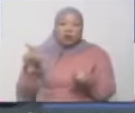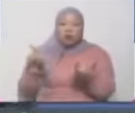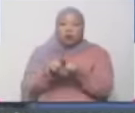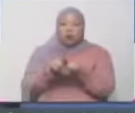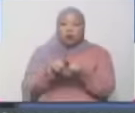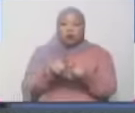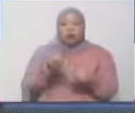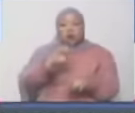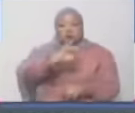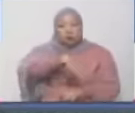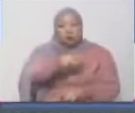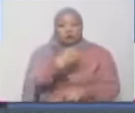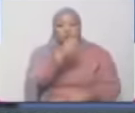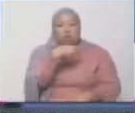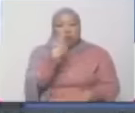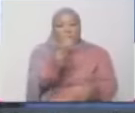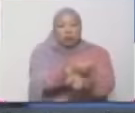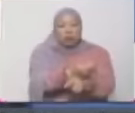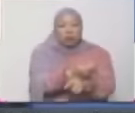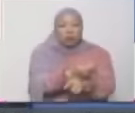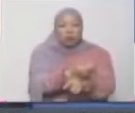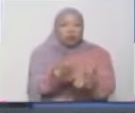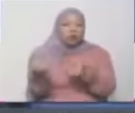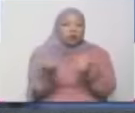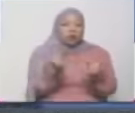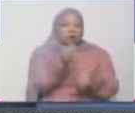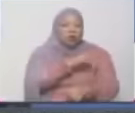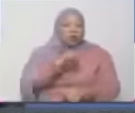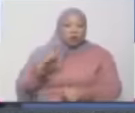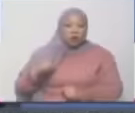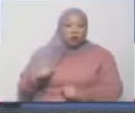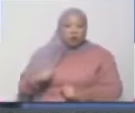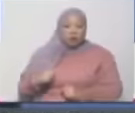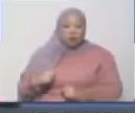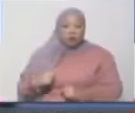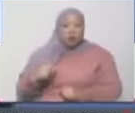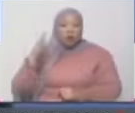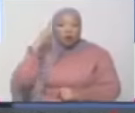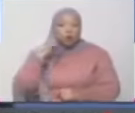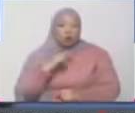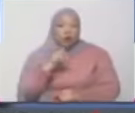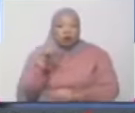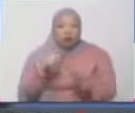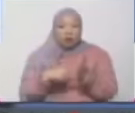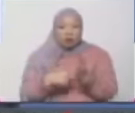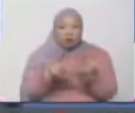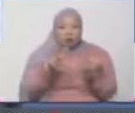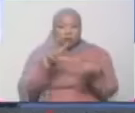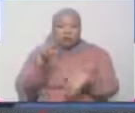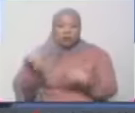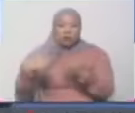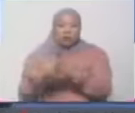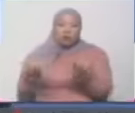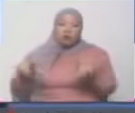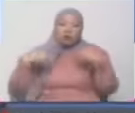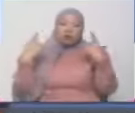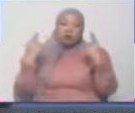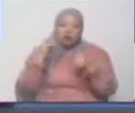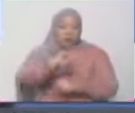que la universidad debe servir graduados profesionales solamente para la industria y el sector privado. Pero fue Bolívar el que rompe en 1827 junto a Vargas, que una universidad